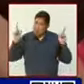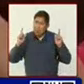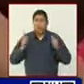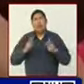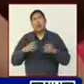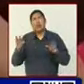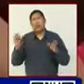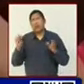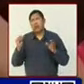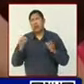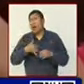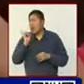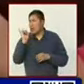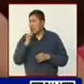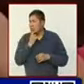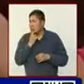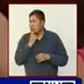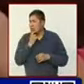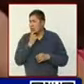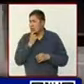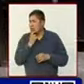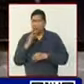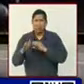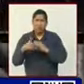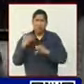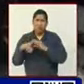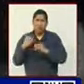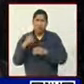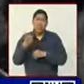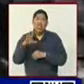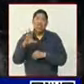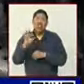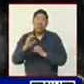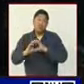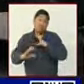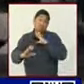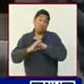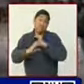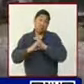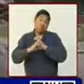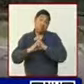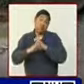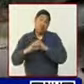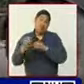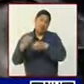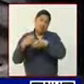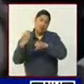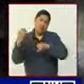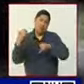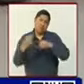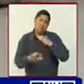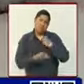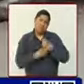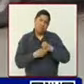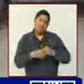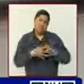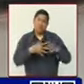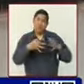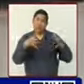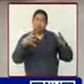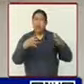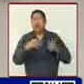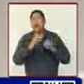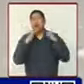más el día de ayer van a pasar 19 cisternas de combustibles líquidos que van a abastecer al departamento de